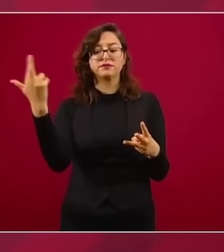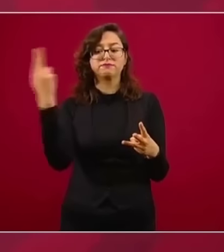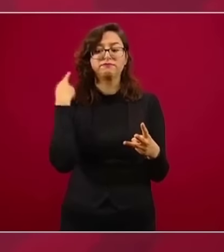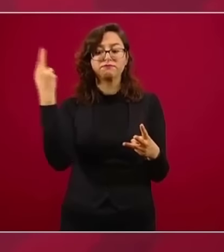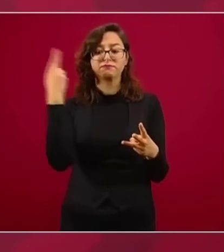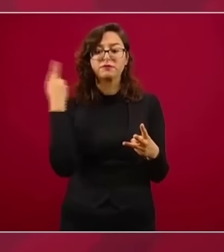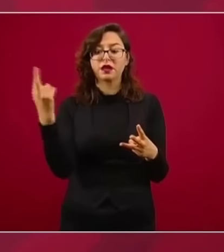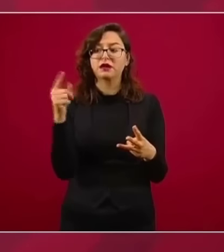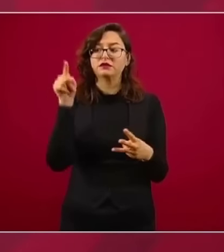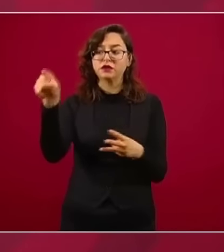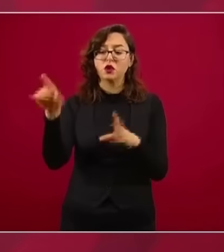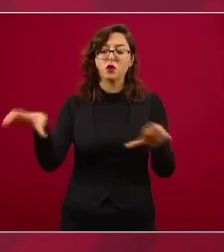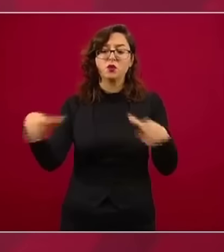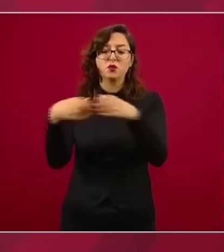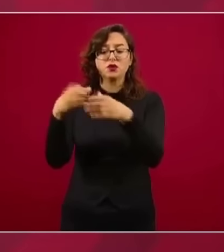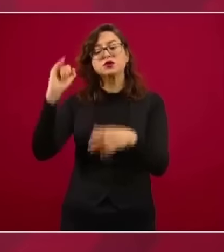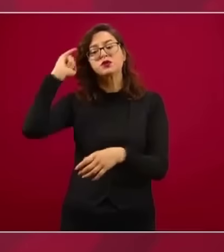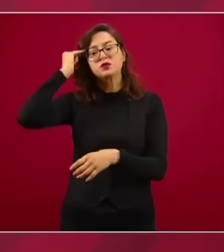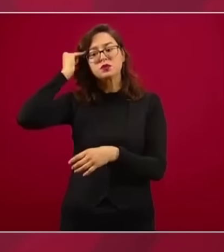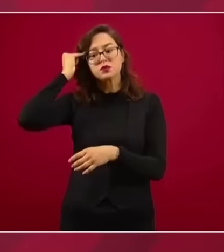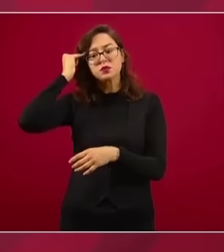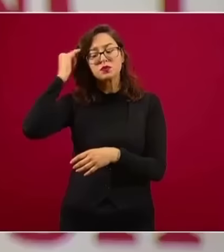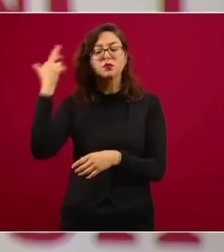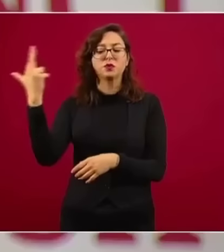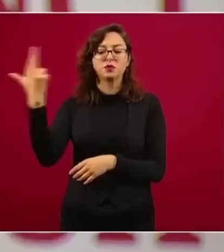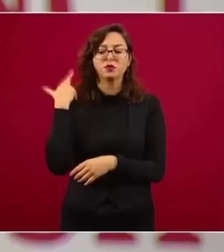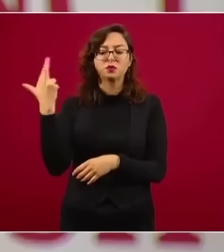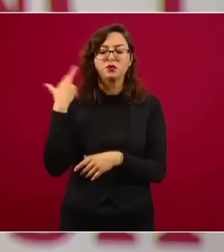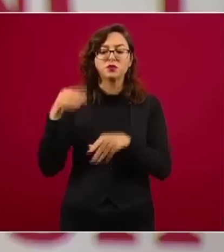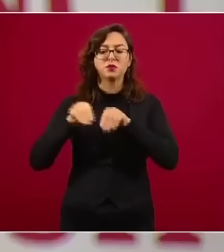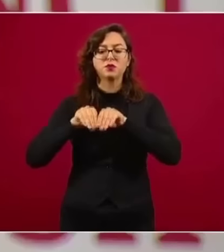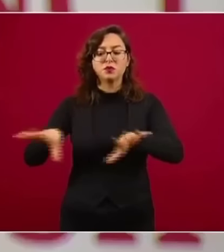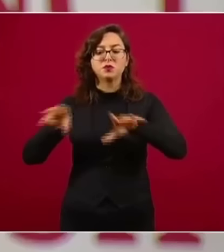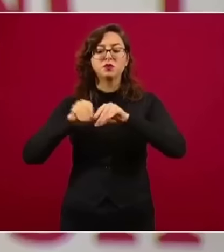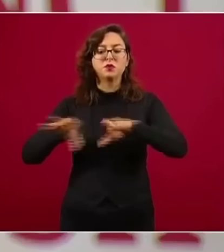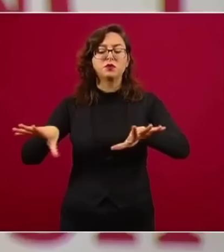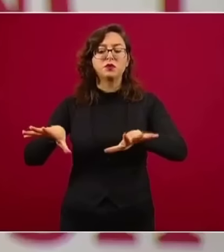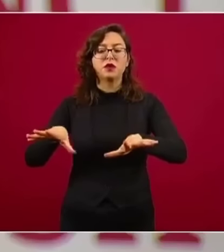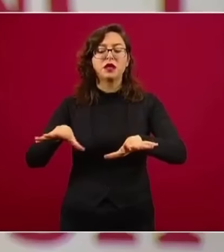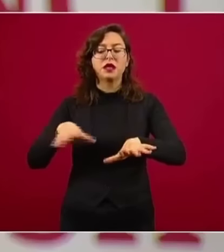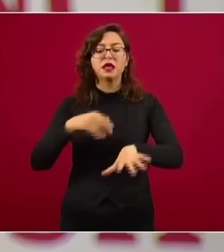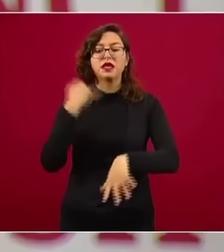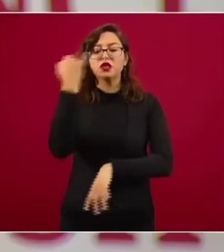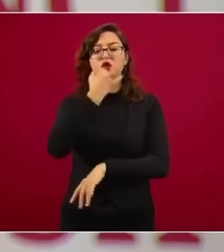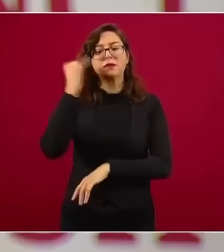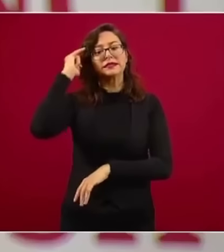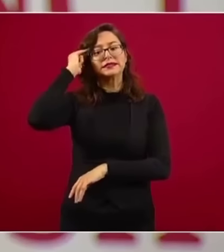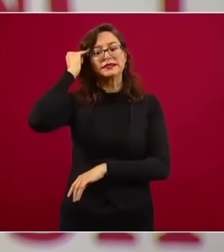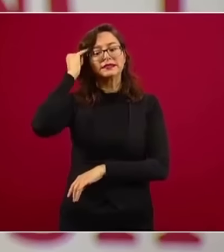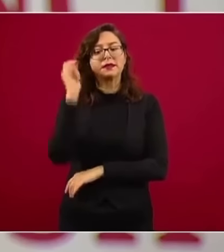en comunidades indígenas, vamos a transmitir en 22 diferentes idiomas indígenas